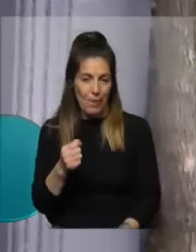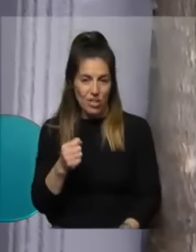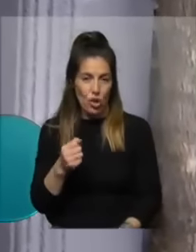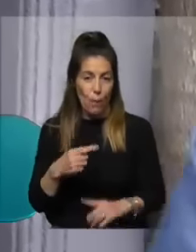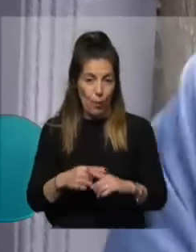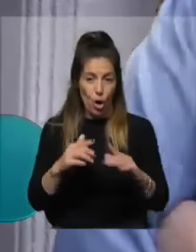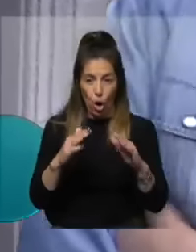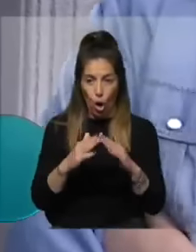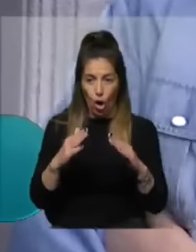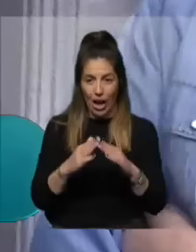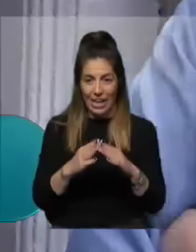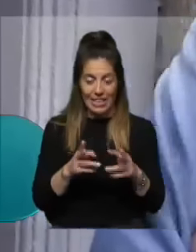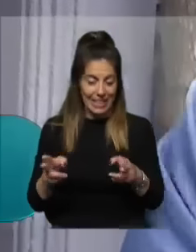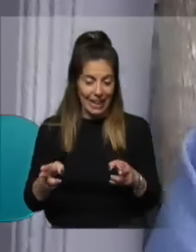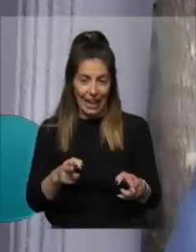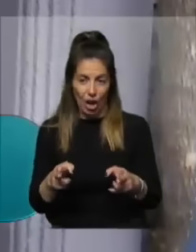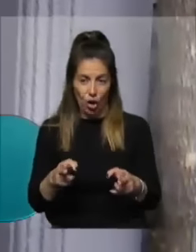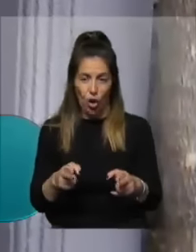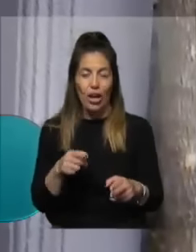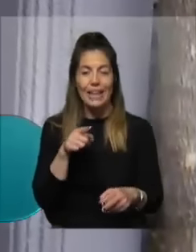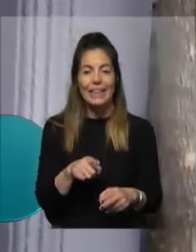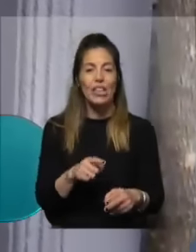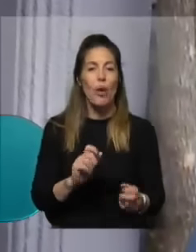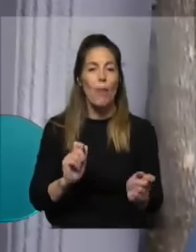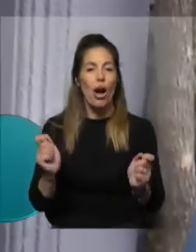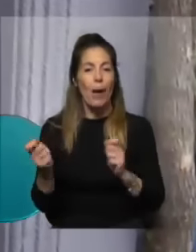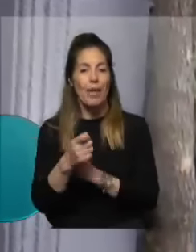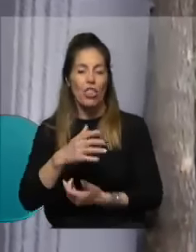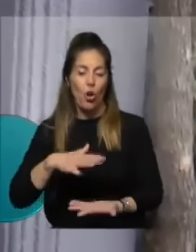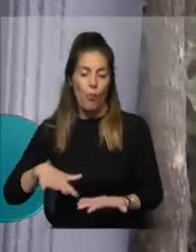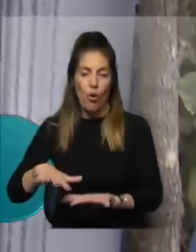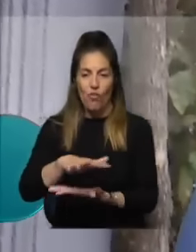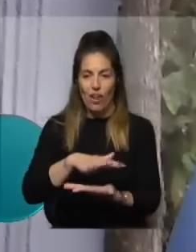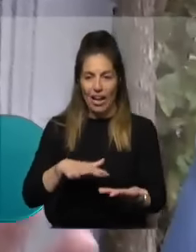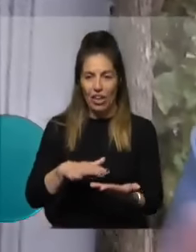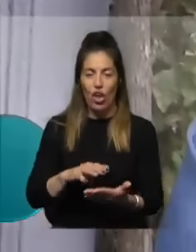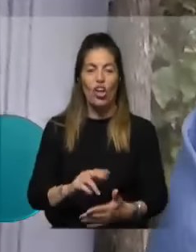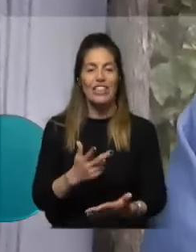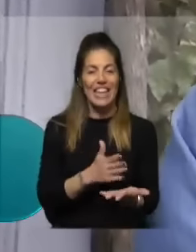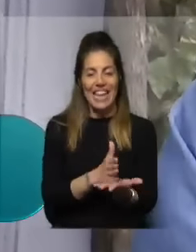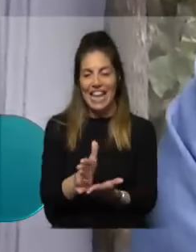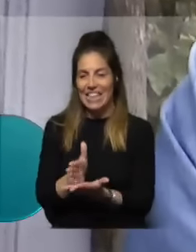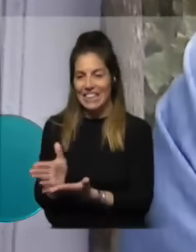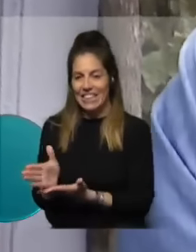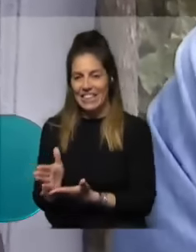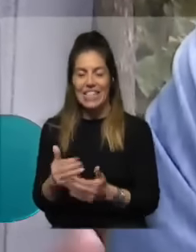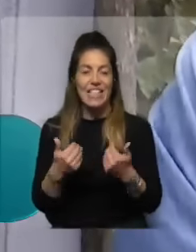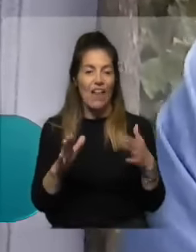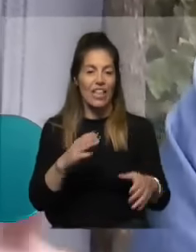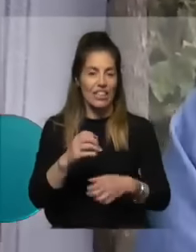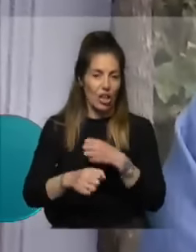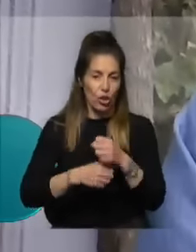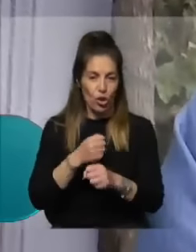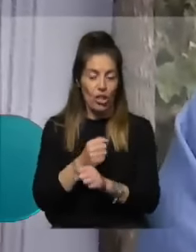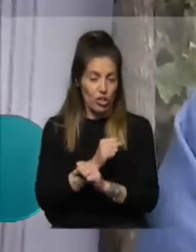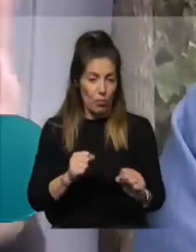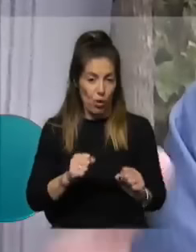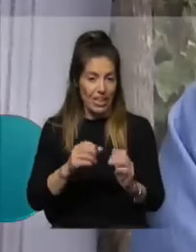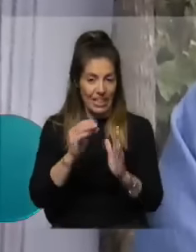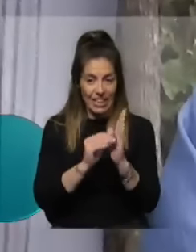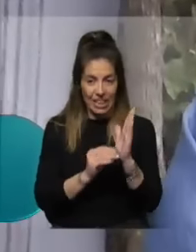Ese es el rango de ingresos. Y que lo vamos rotando por barrios, ¿no? Más allá de que hay tres líneas que están abiertas todo el año, que en cualquier momento se pueden inscribir, que es